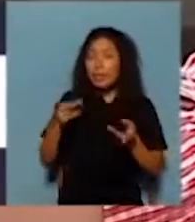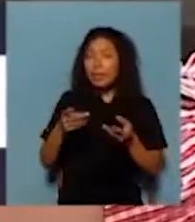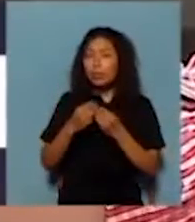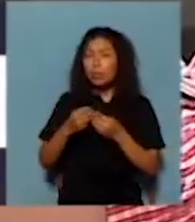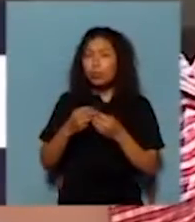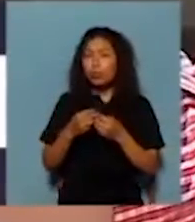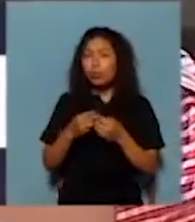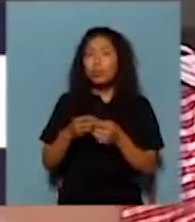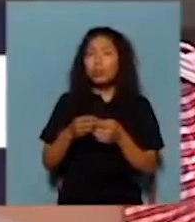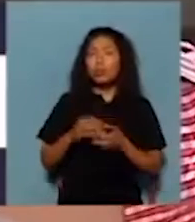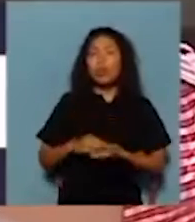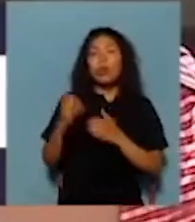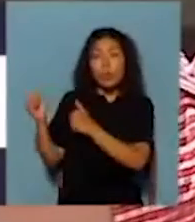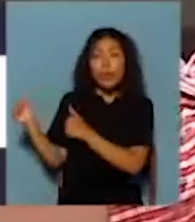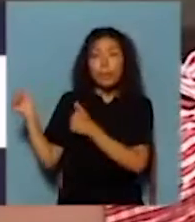el acompañamiento